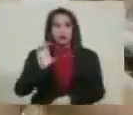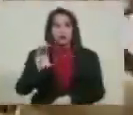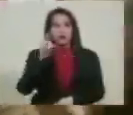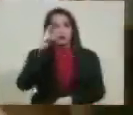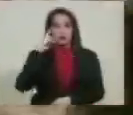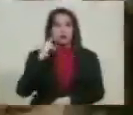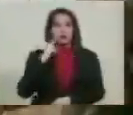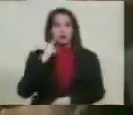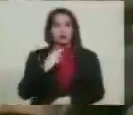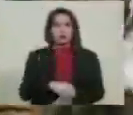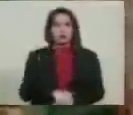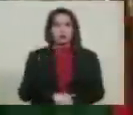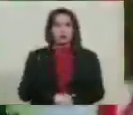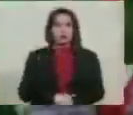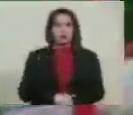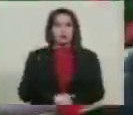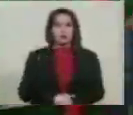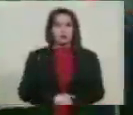bolivariana.